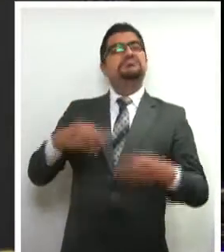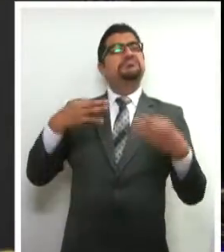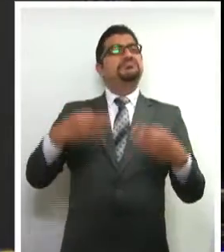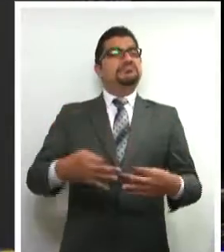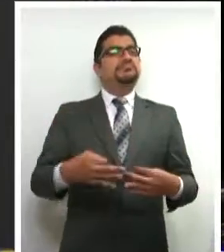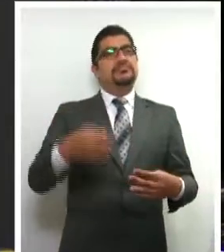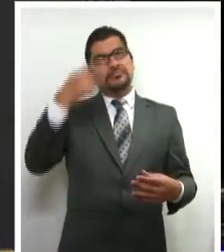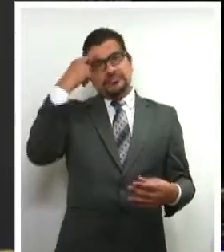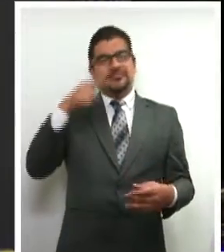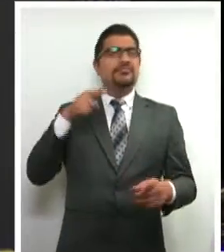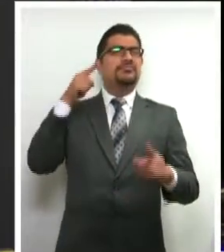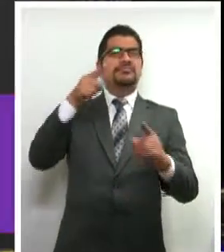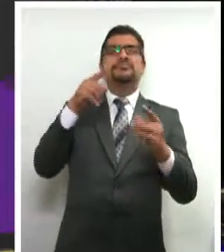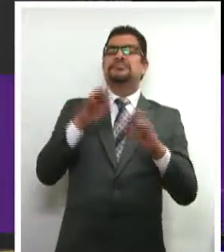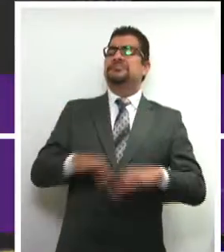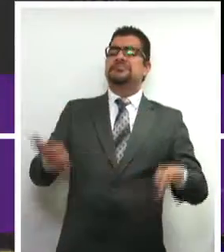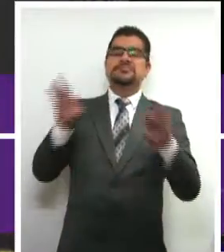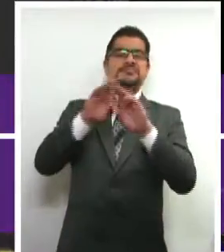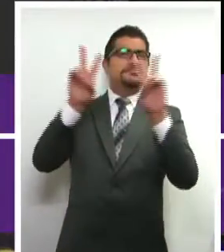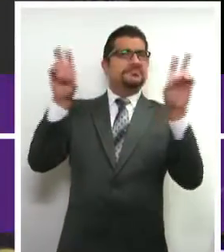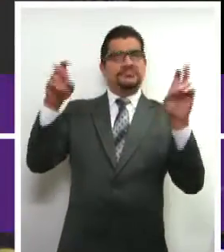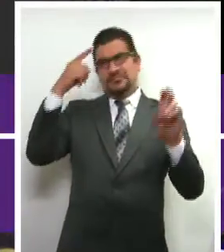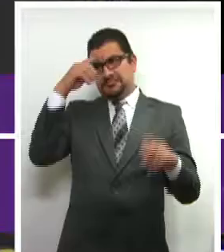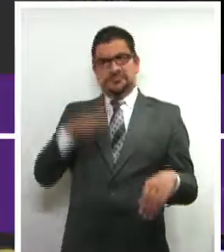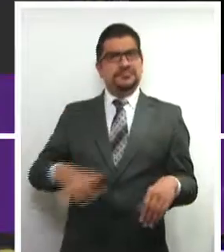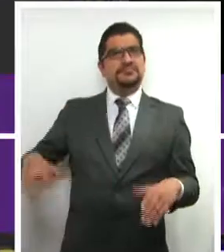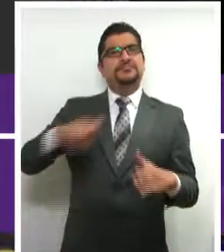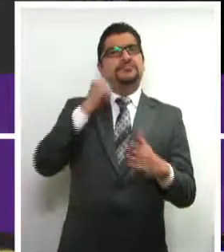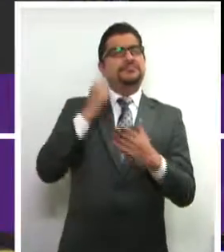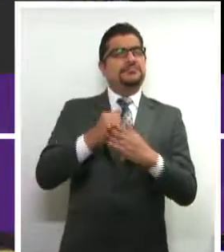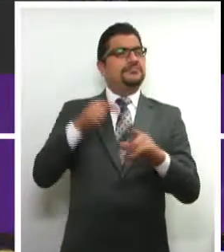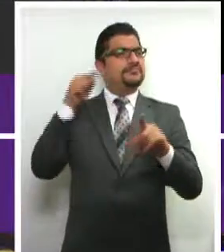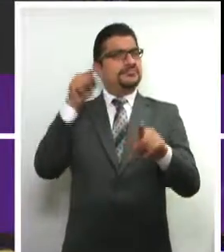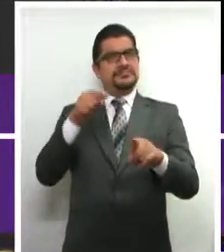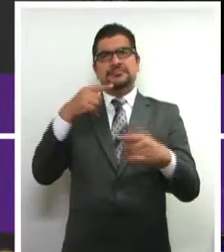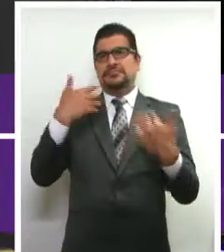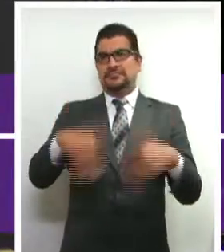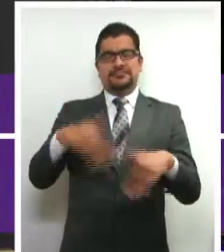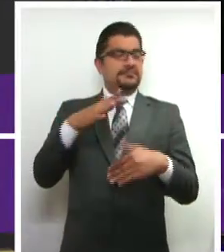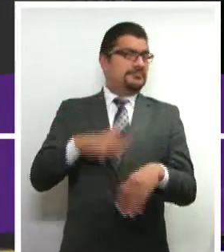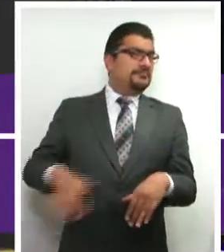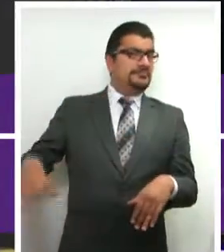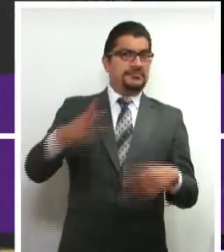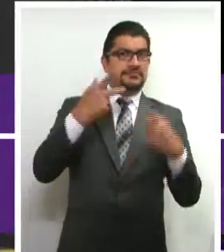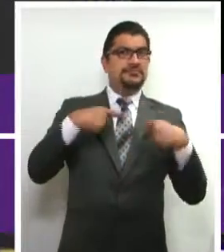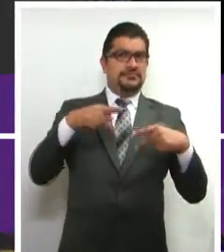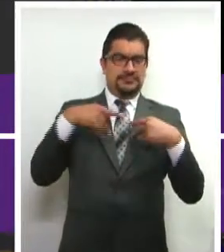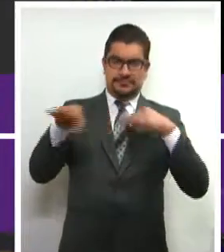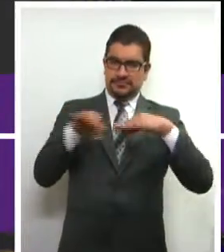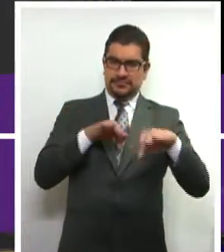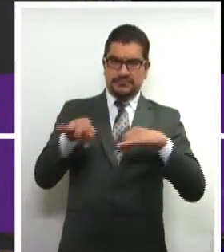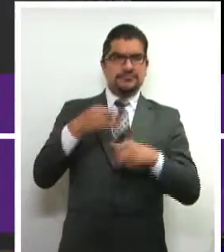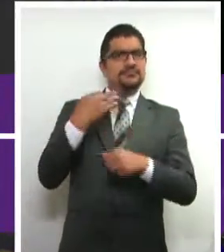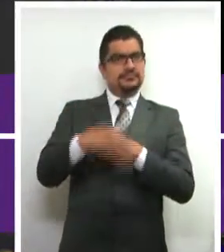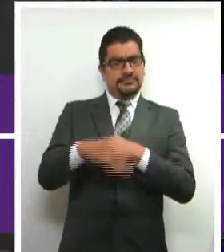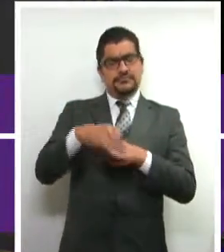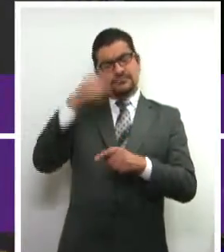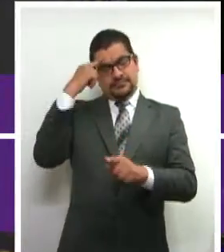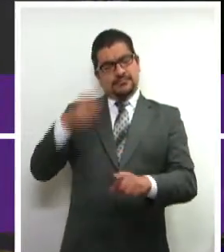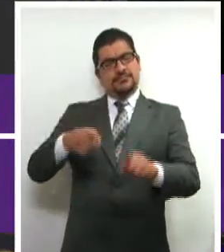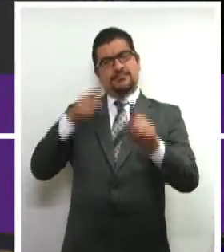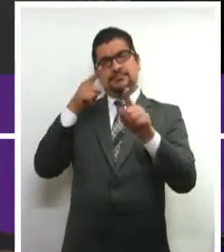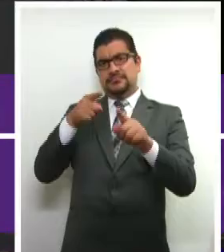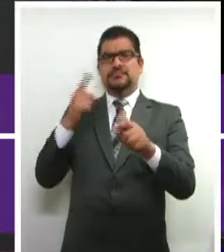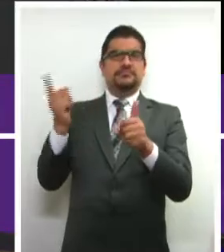tribuna para abordar un tema muy importante para la ciudad en estos momentos en los que todos estamos trabajando para elaborar